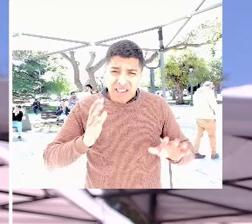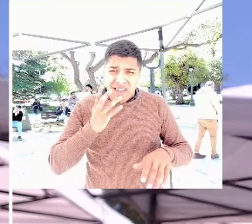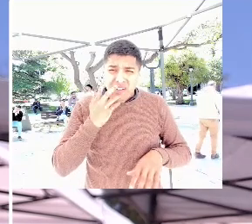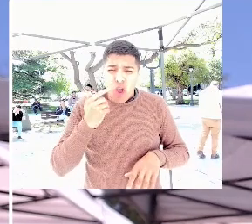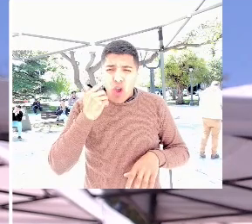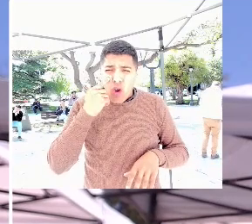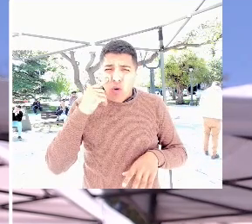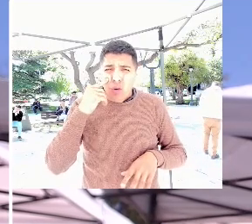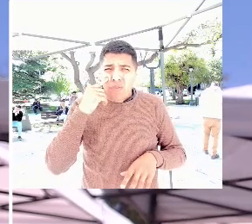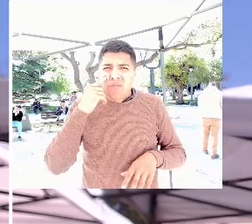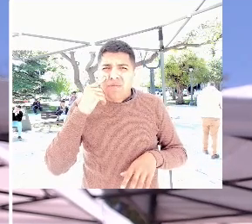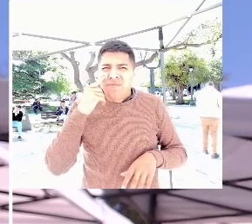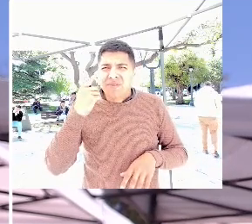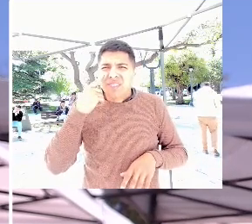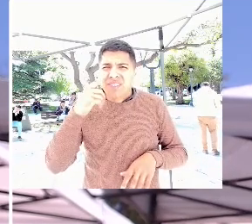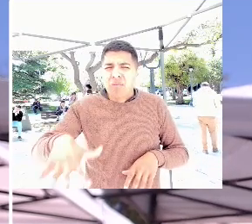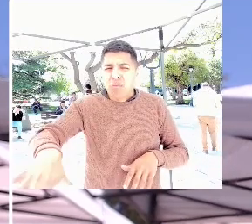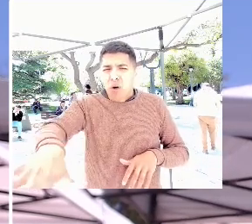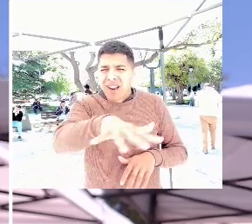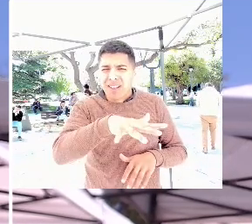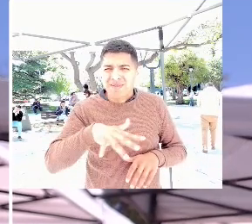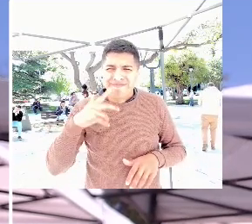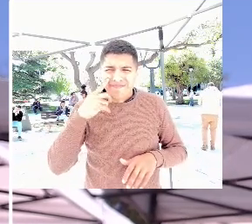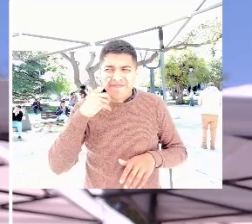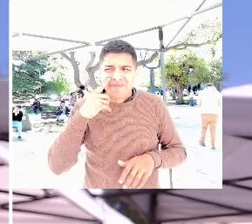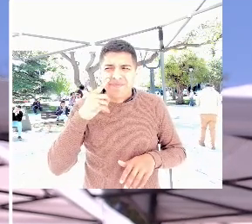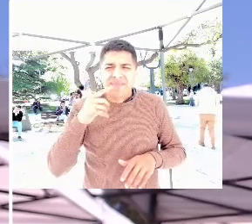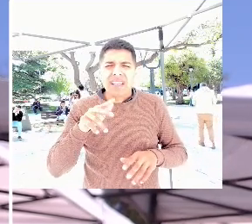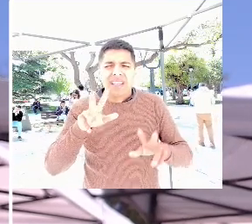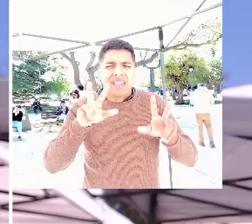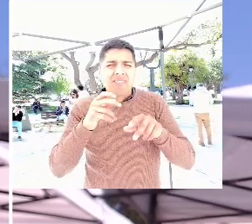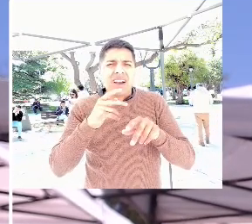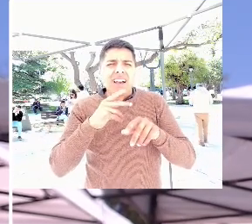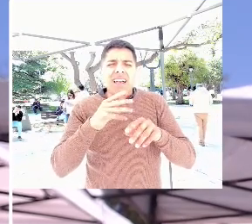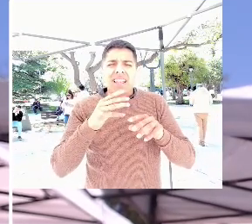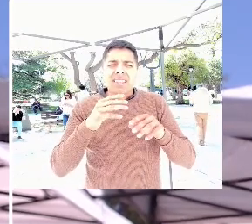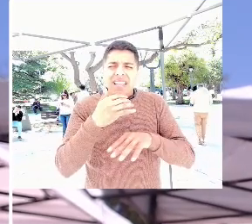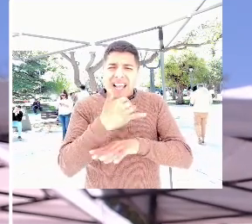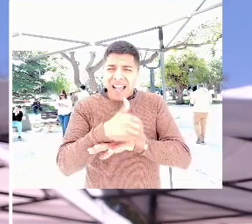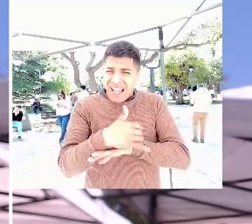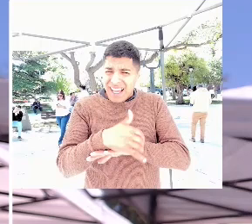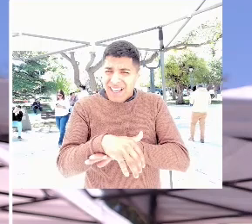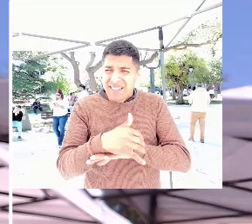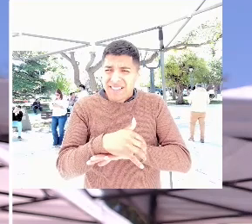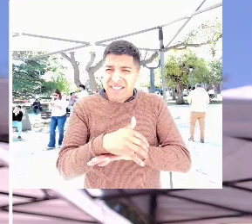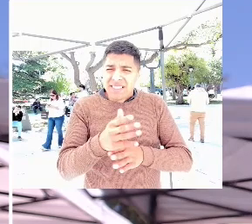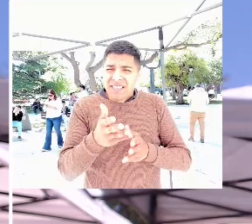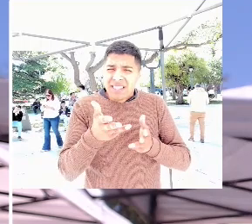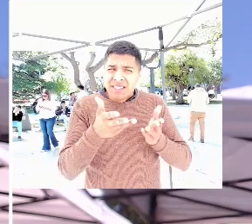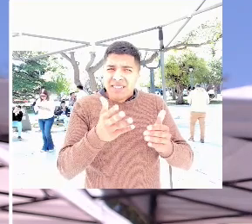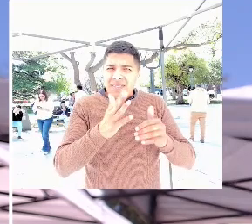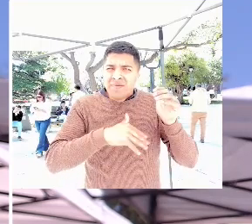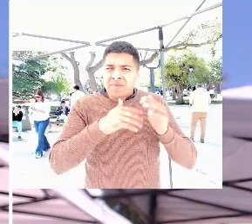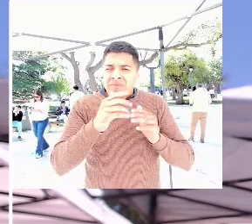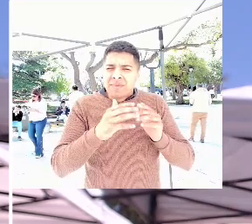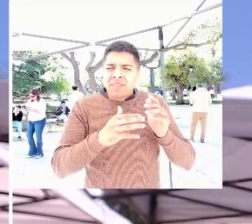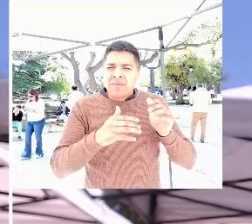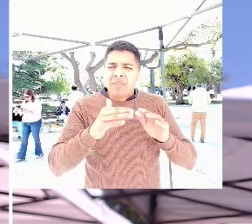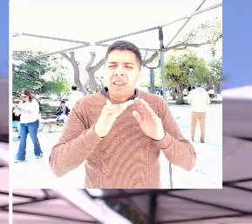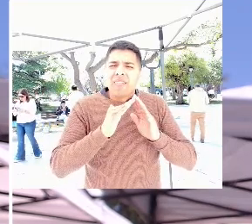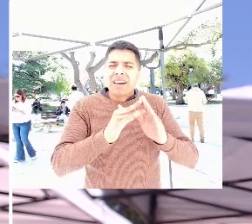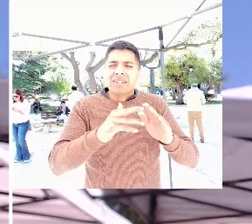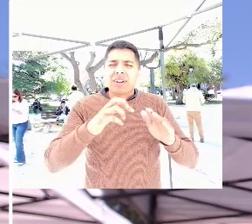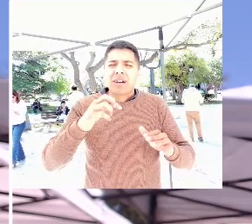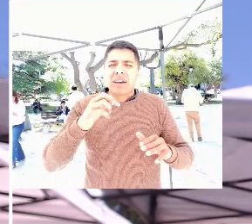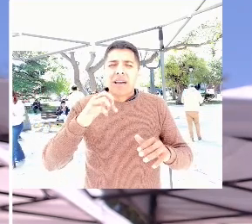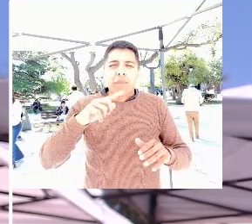conozco bastante a la población, y es la urbanización y obras de infraestructura para Piedra Blanca.